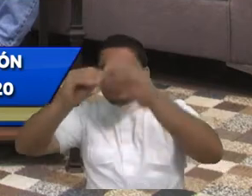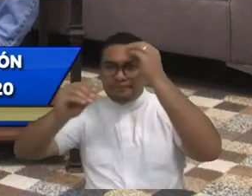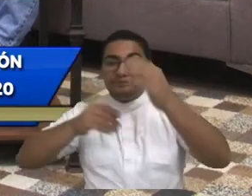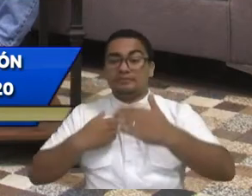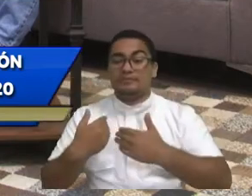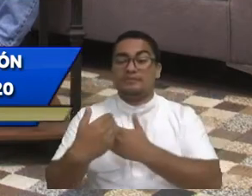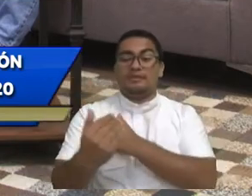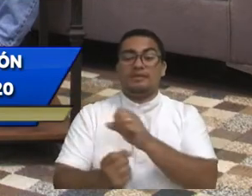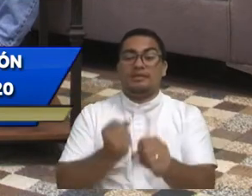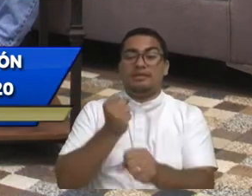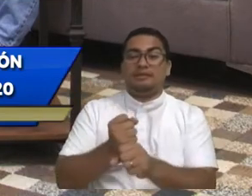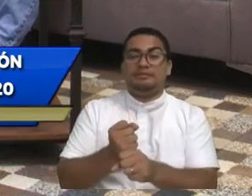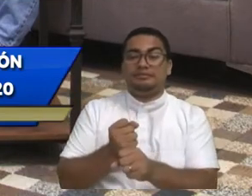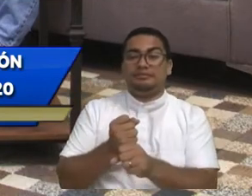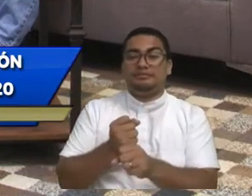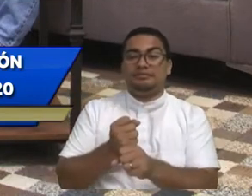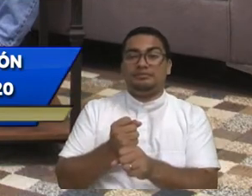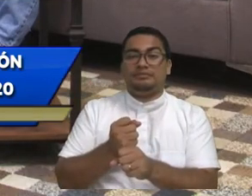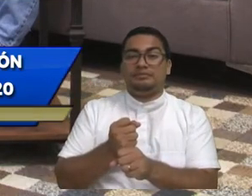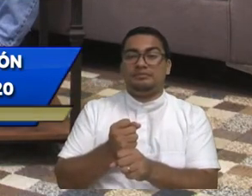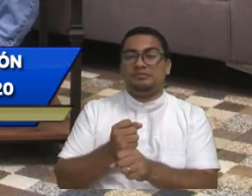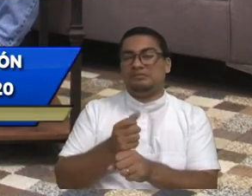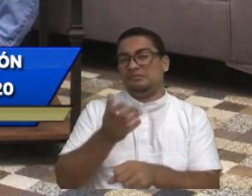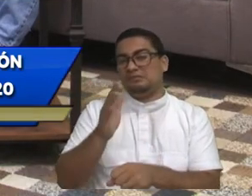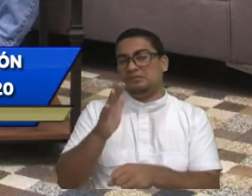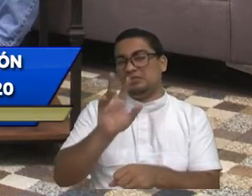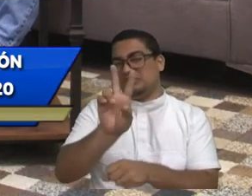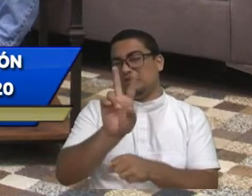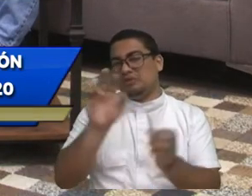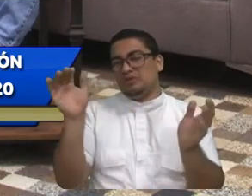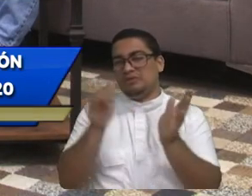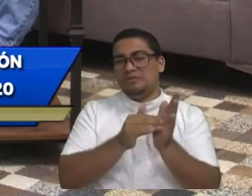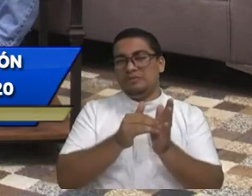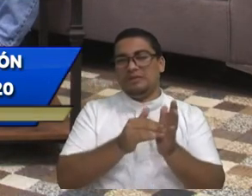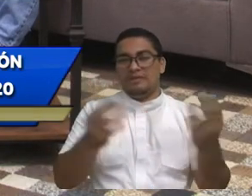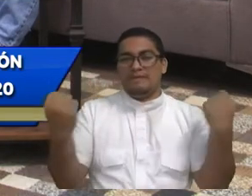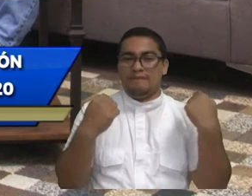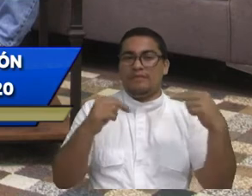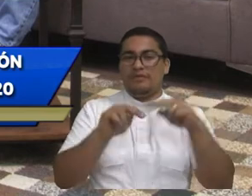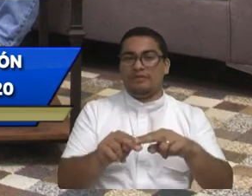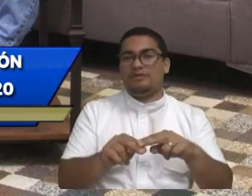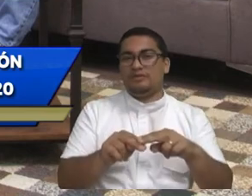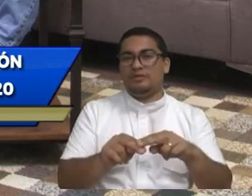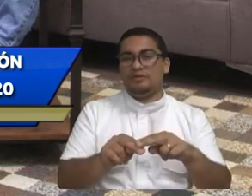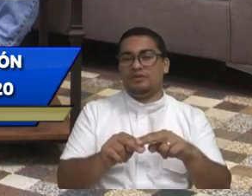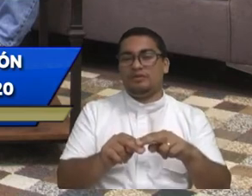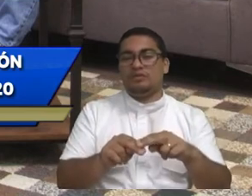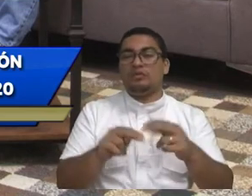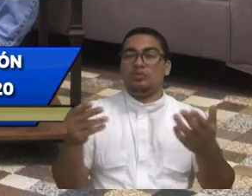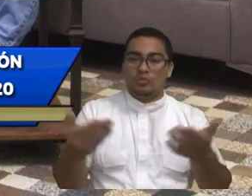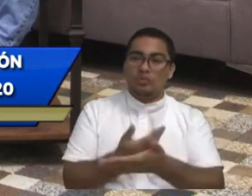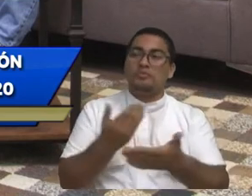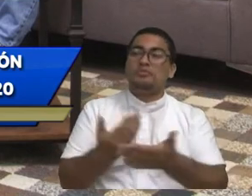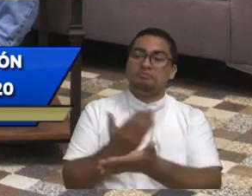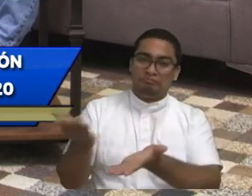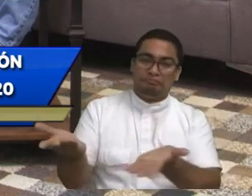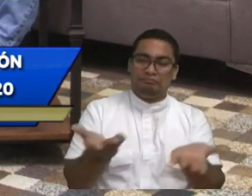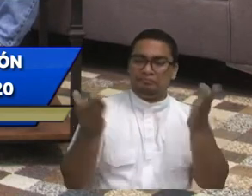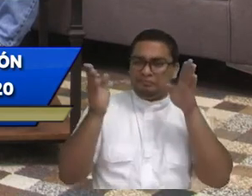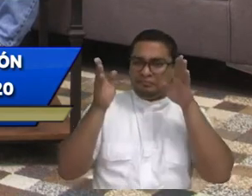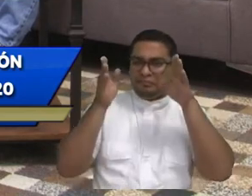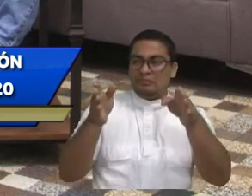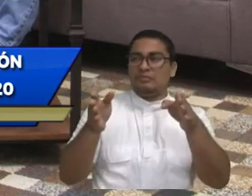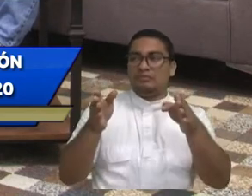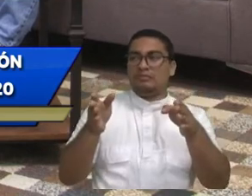tenemos una proyección de un poco más de 2000 docentes e instructores que vamos a estar atendiendo a través del centro nacional de formación